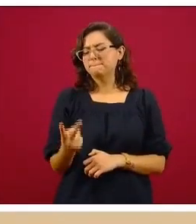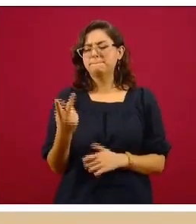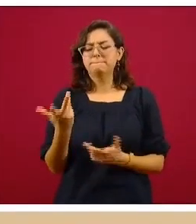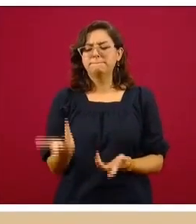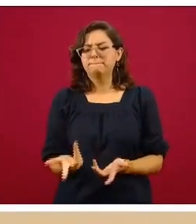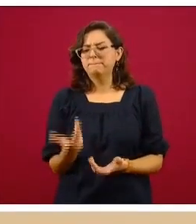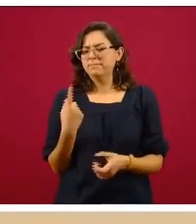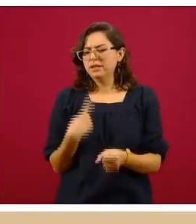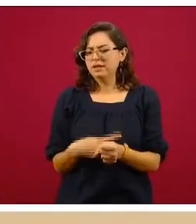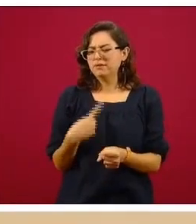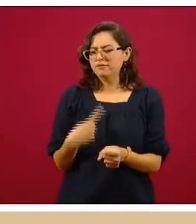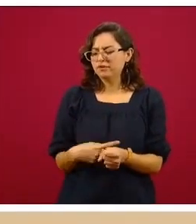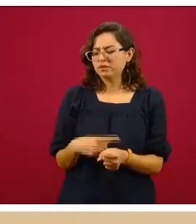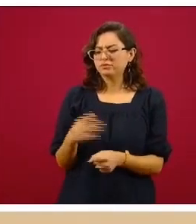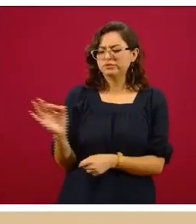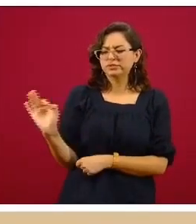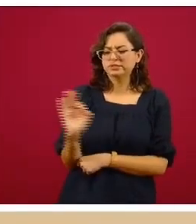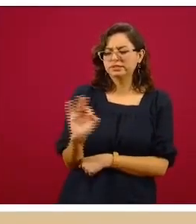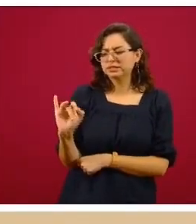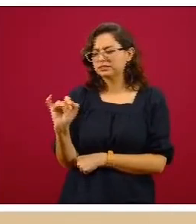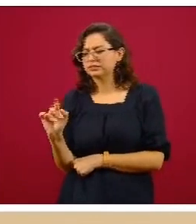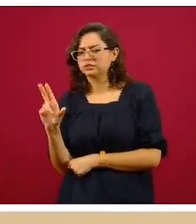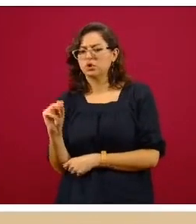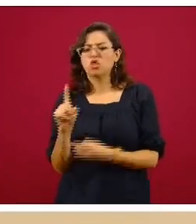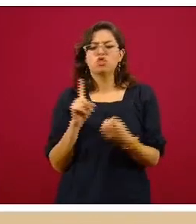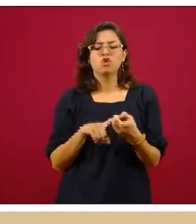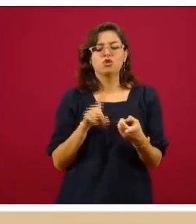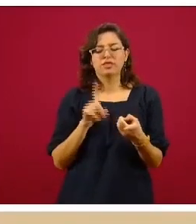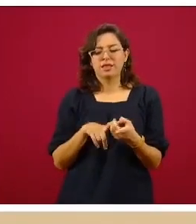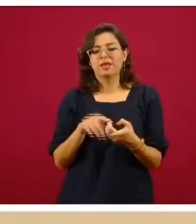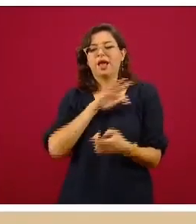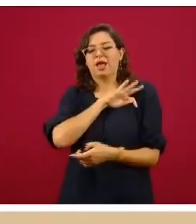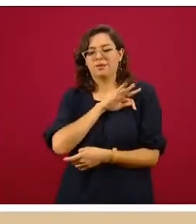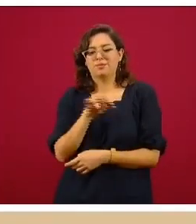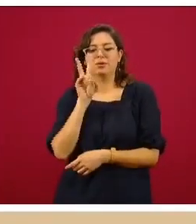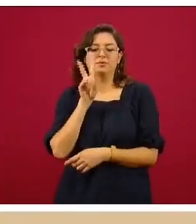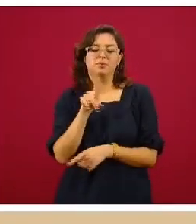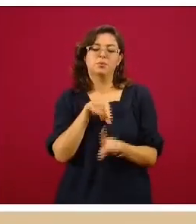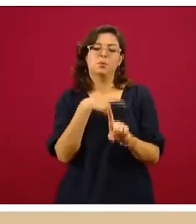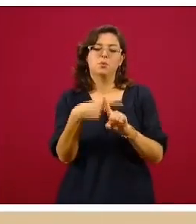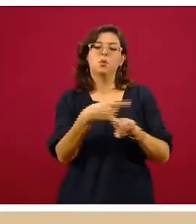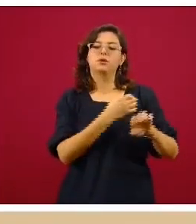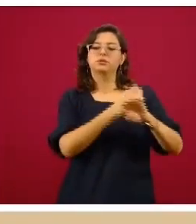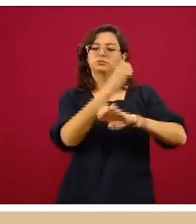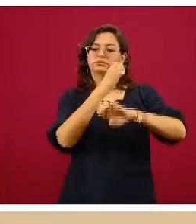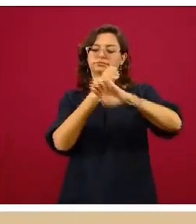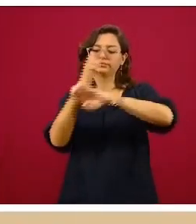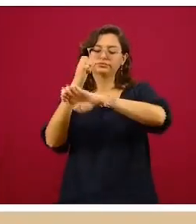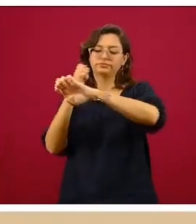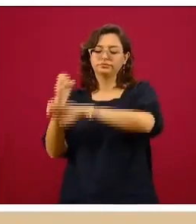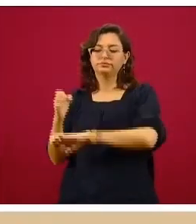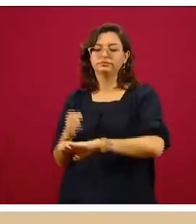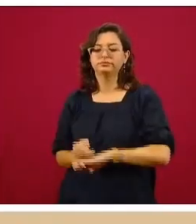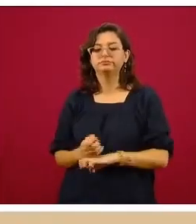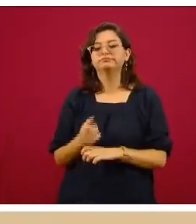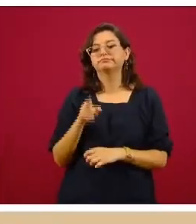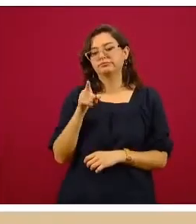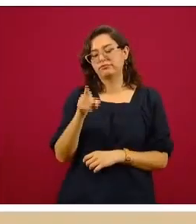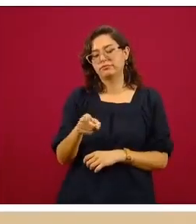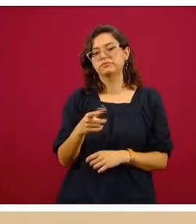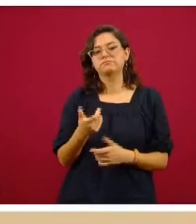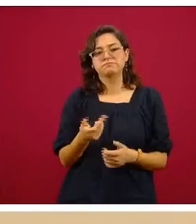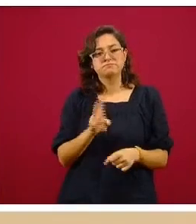48.822 casos que aún son sospechosos, pero ahora los vemos también distribuidos por entidad federativa. para que podamos también estar